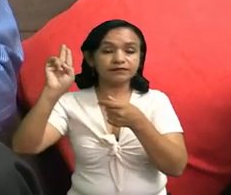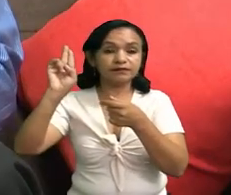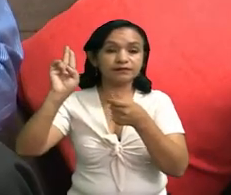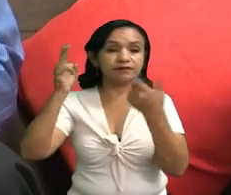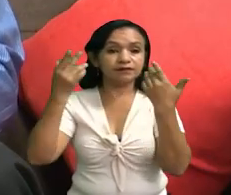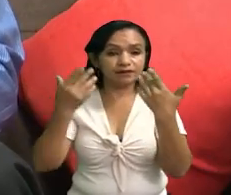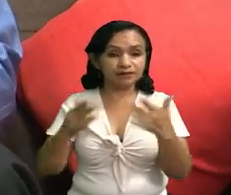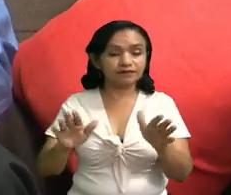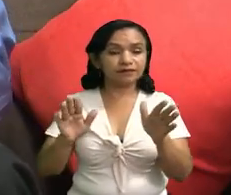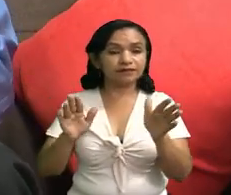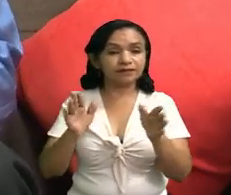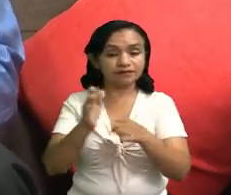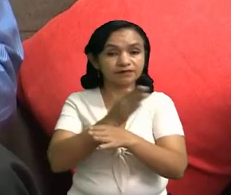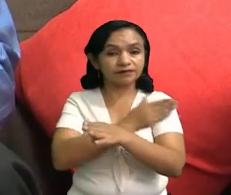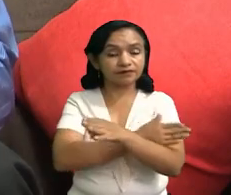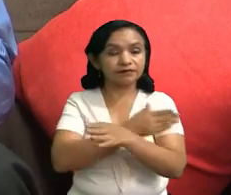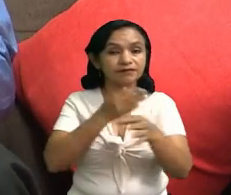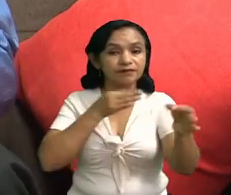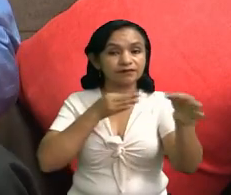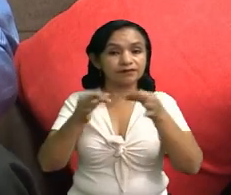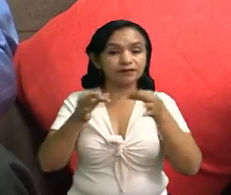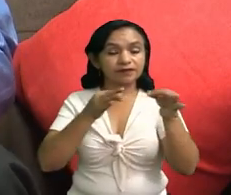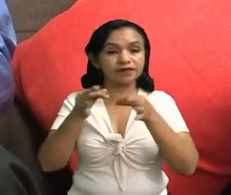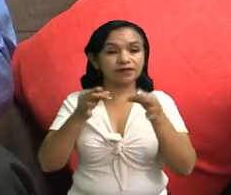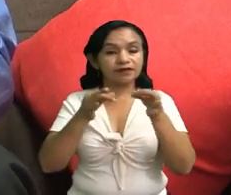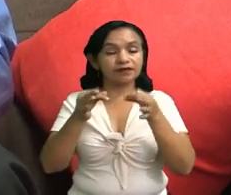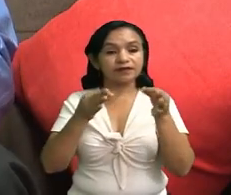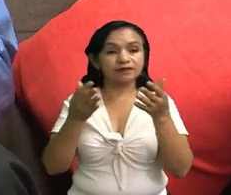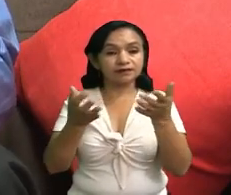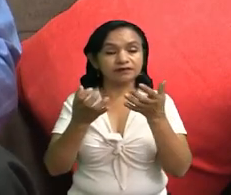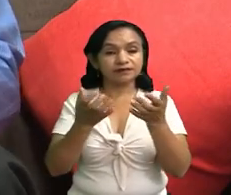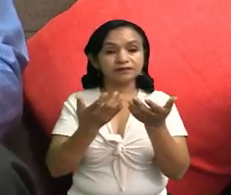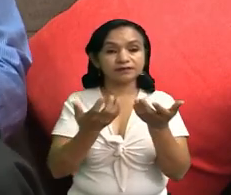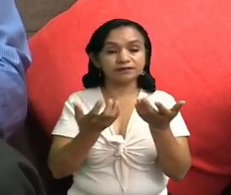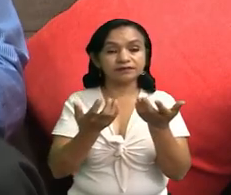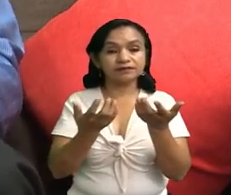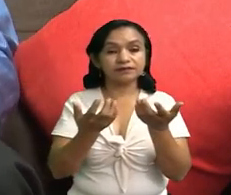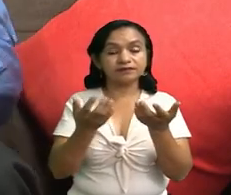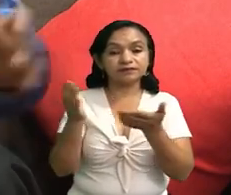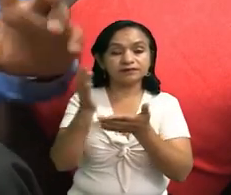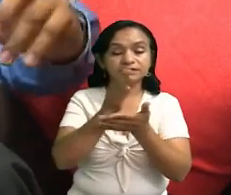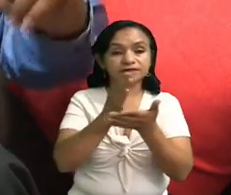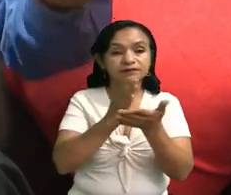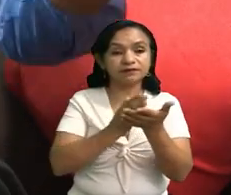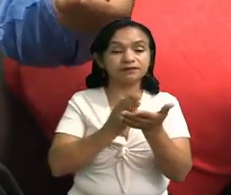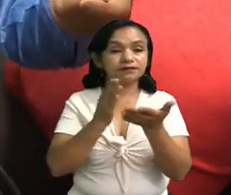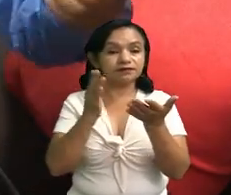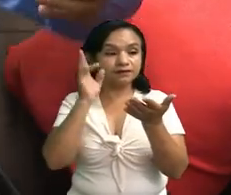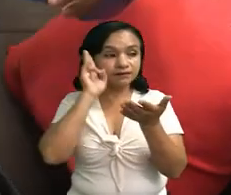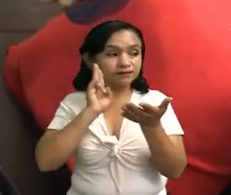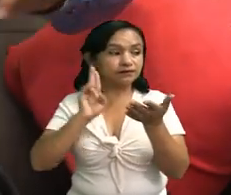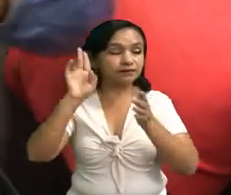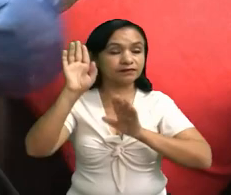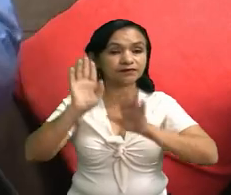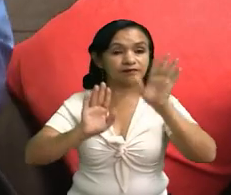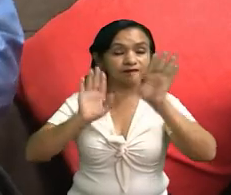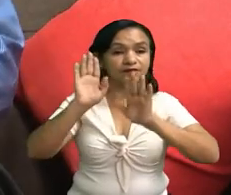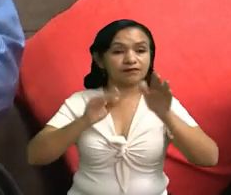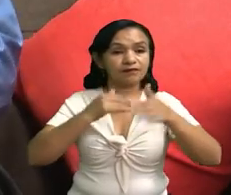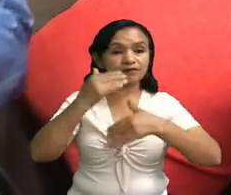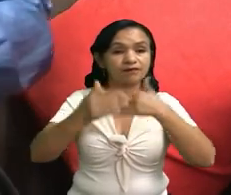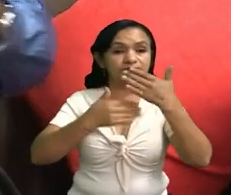mencionaba antes de el interés que hay de parte de ciertas universidades también de participar de estos